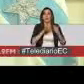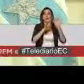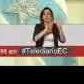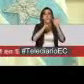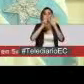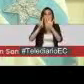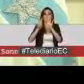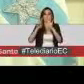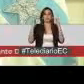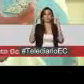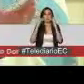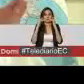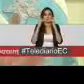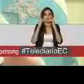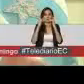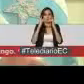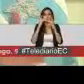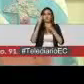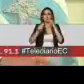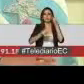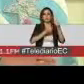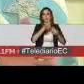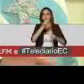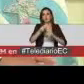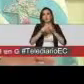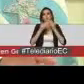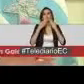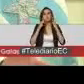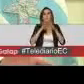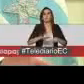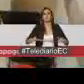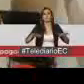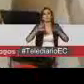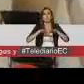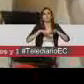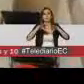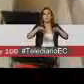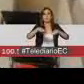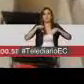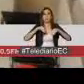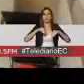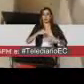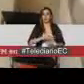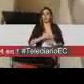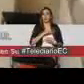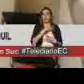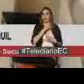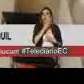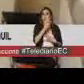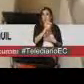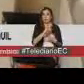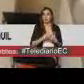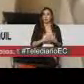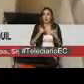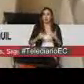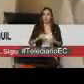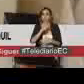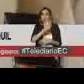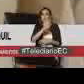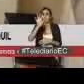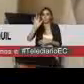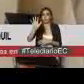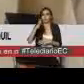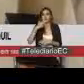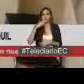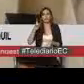de hospitalización dispuestas o puestas a disponibilidad para el COVID, solo 25 están ocupadas. Eso no es evidentemente un